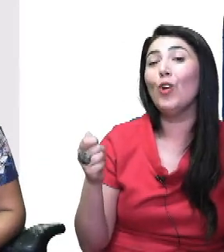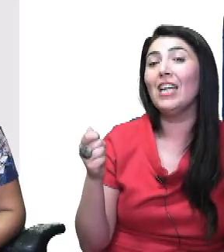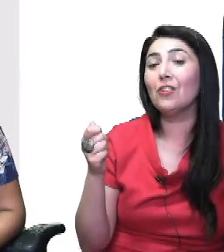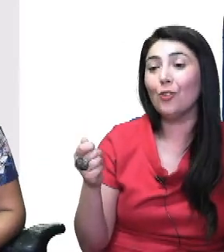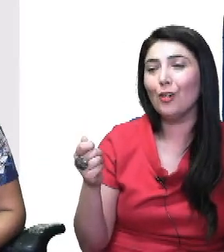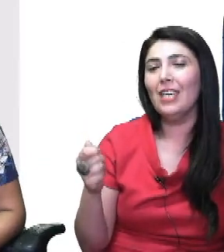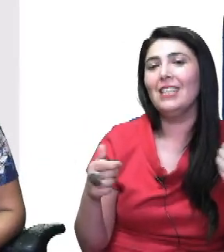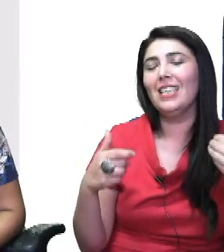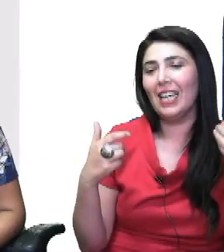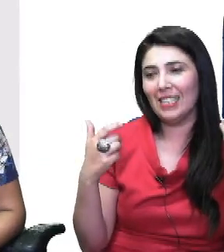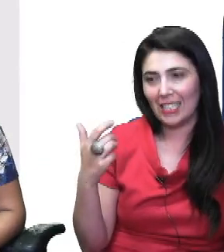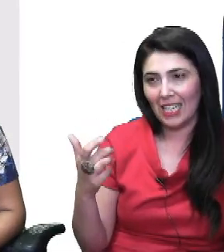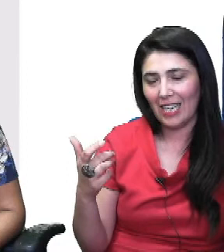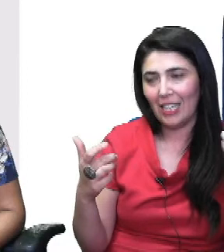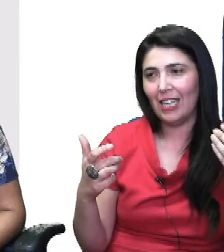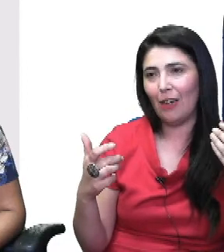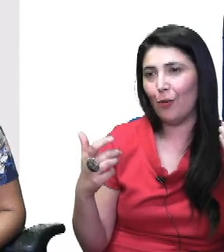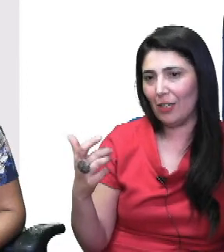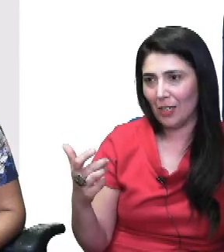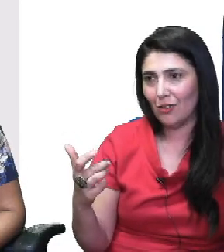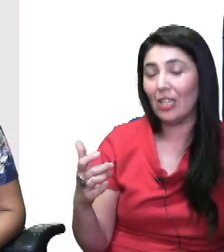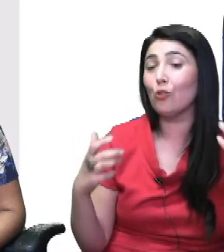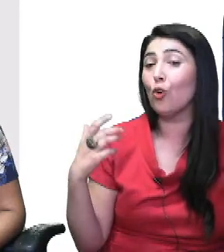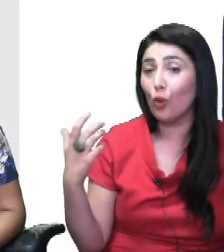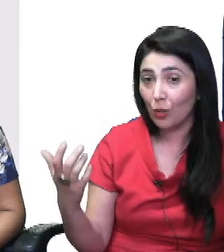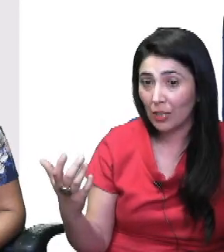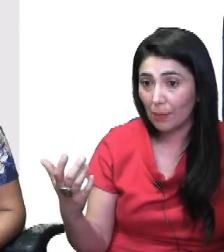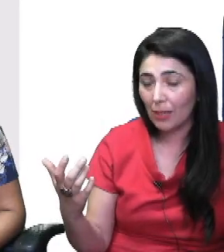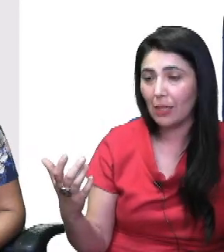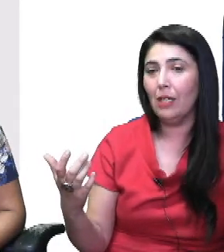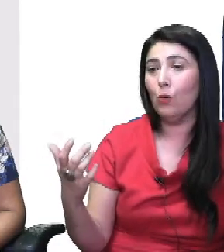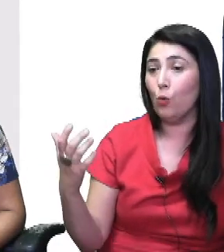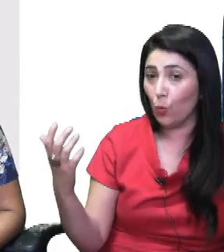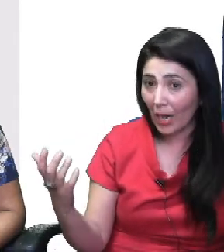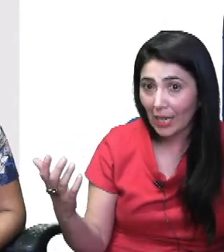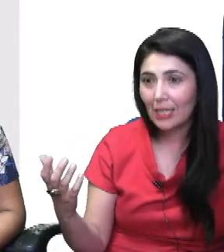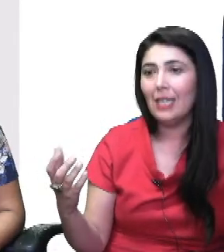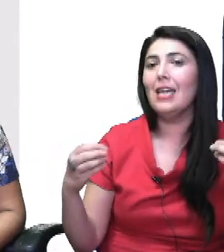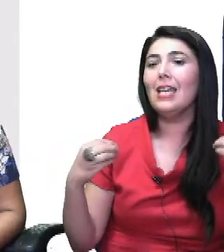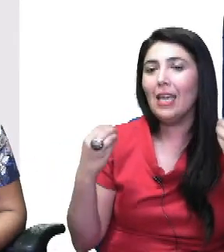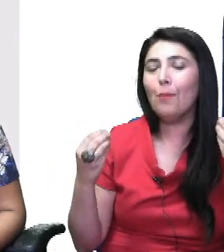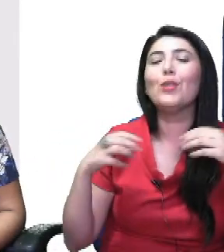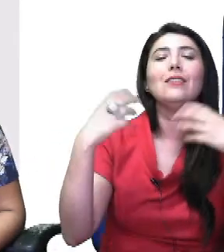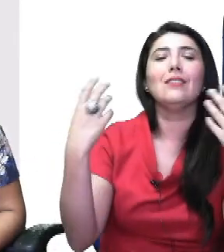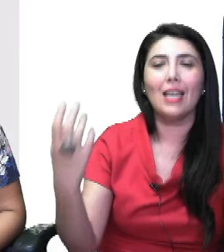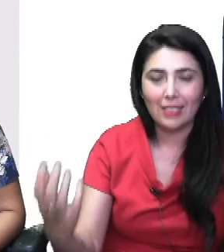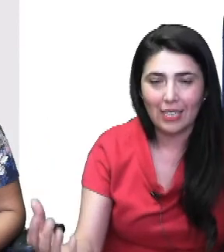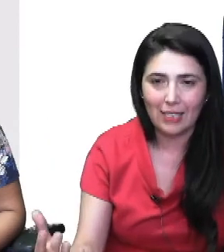un muy buen lector de estas estrategias de afrontamiento, de estos códigos también culturales,